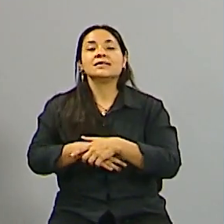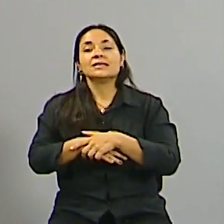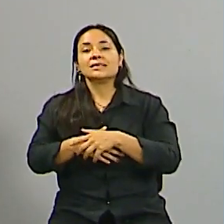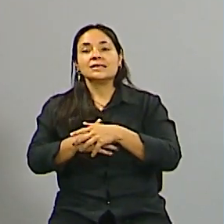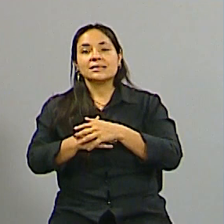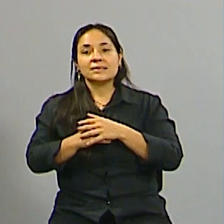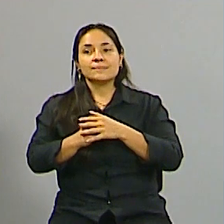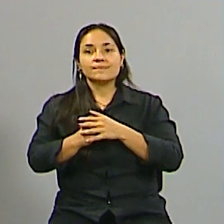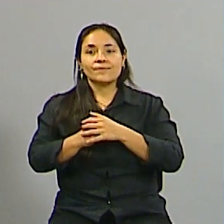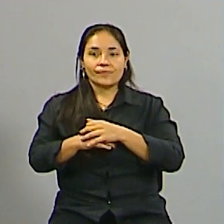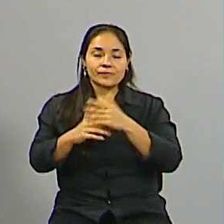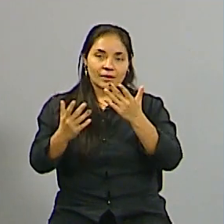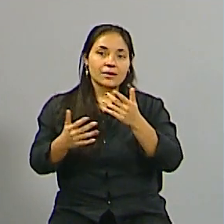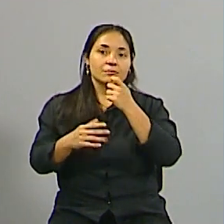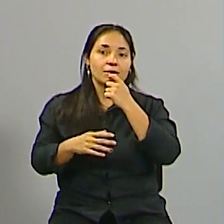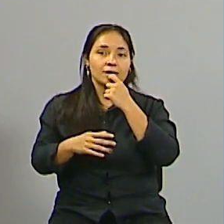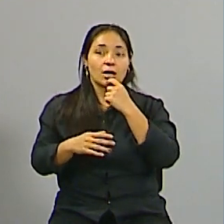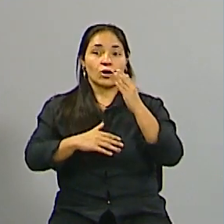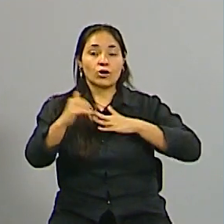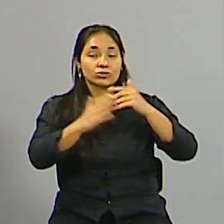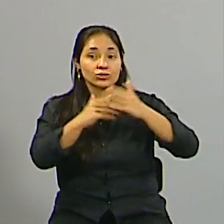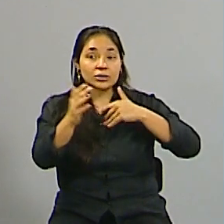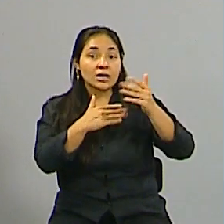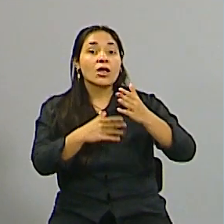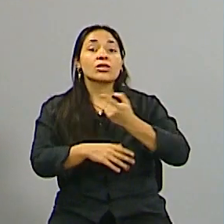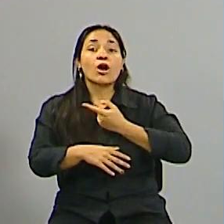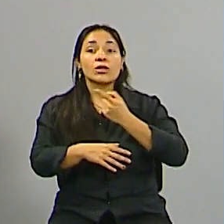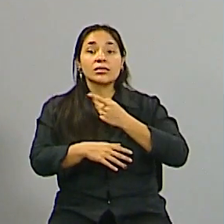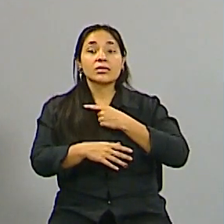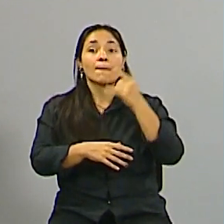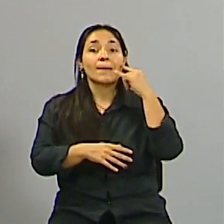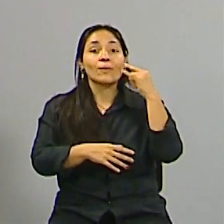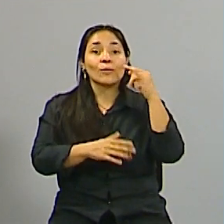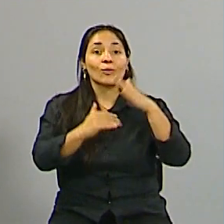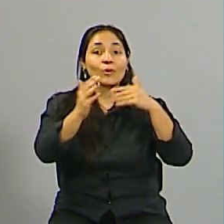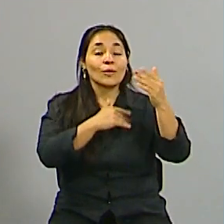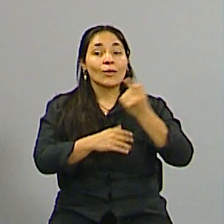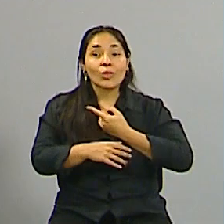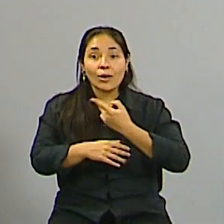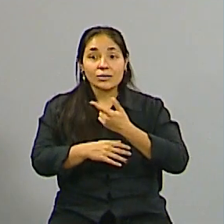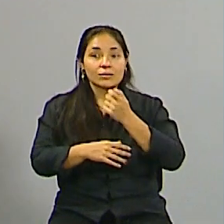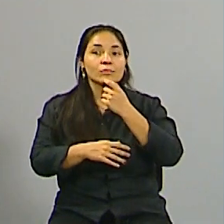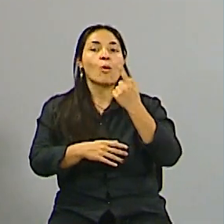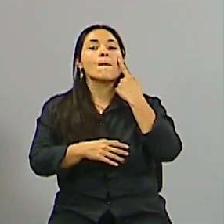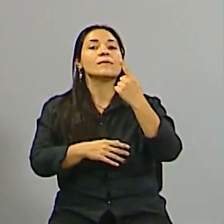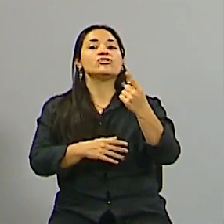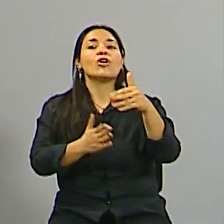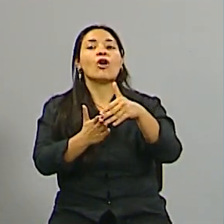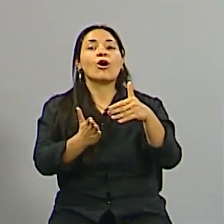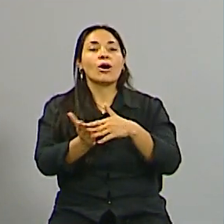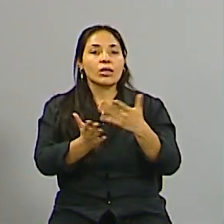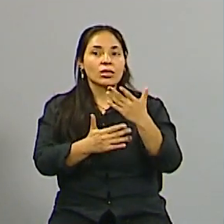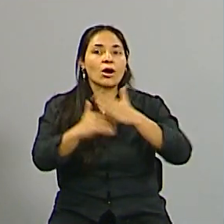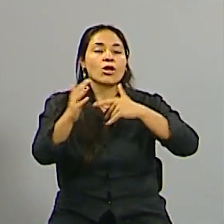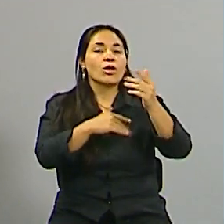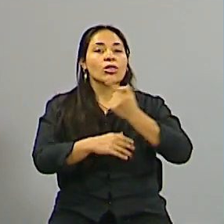para Maipú o inseguridad cero. Bueno, más obras para Maipú, yo le preguntaba, ¿en dónde? Yo también puedo decir un eslogan, 1.000.000 de obras para Maipú, pero no, si no las digo, las voy a hacer